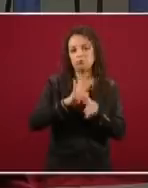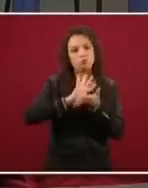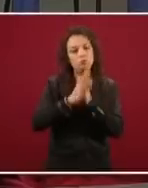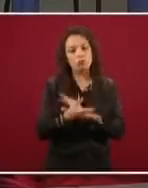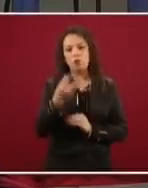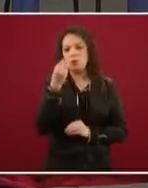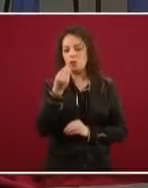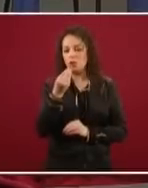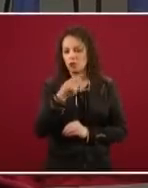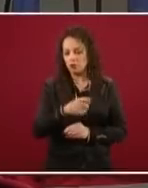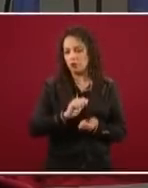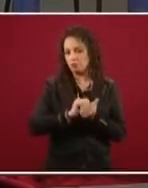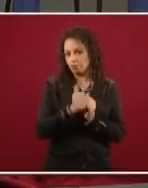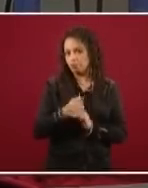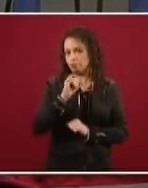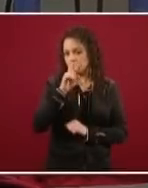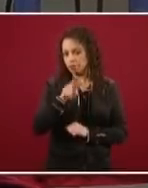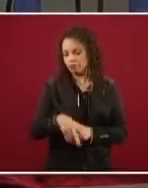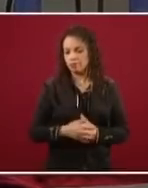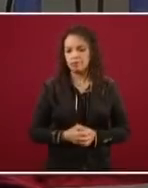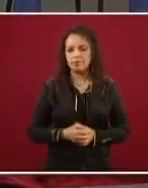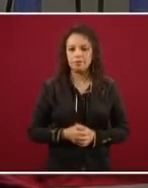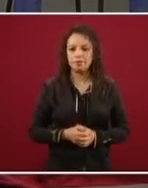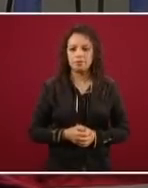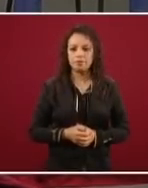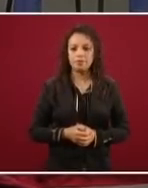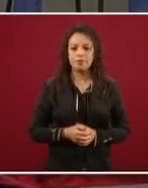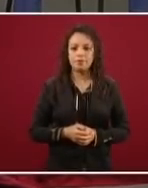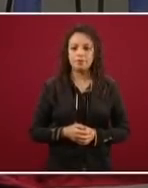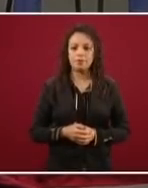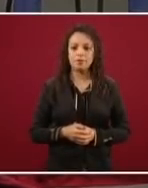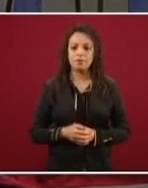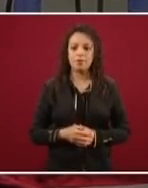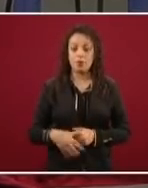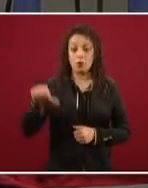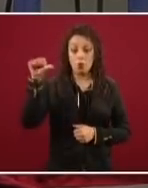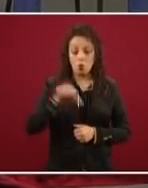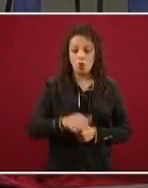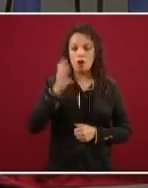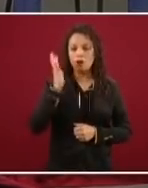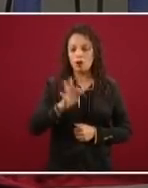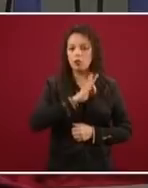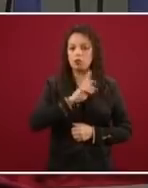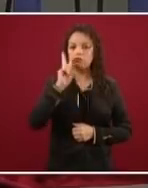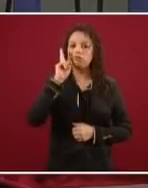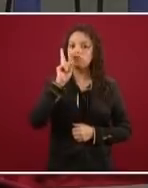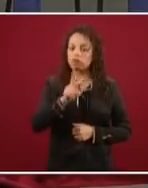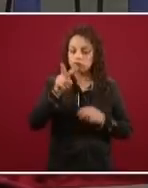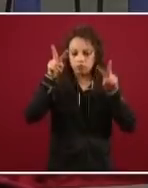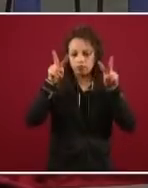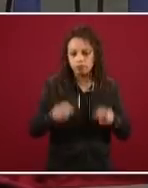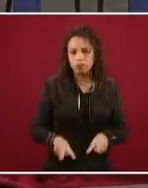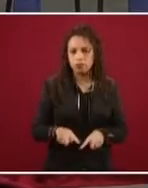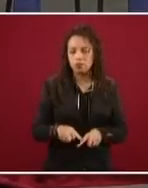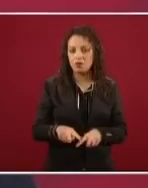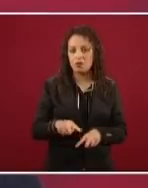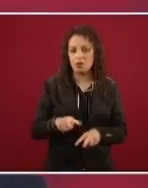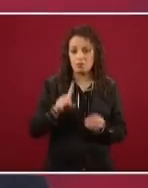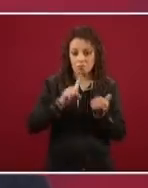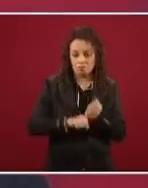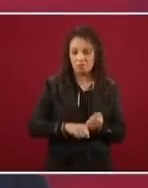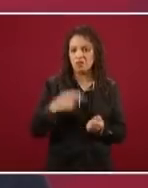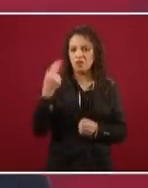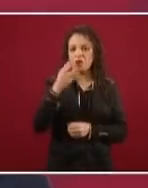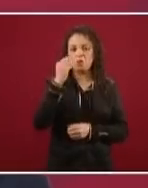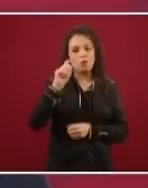decía en mi discurso hablaba de que hoy estamos viendo ya una realidad que es el mundo digital ante su compañera me preguntaba a